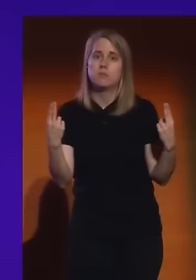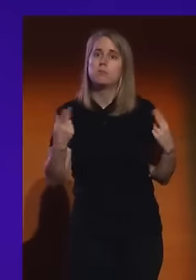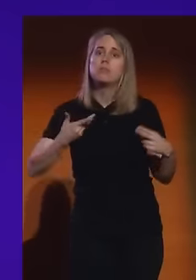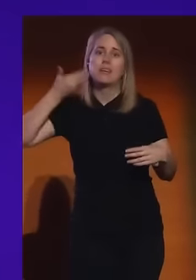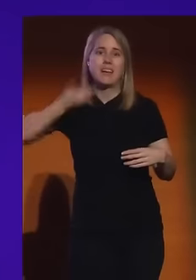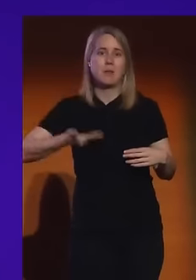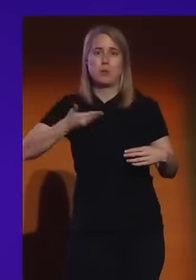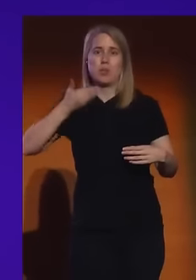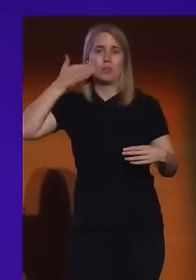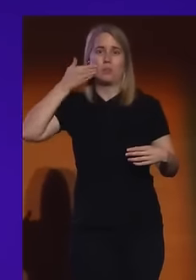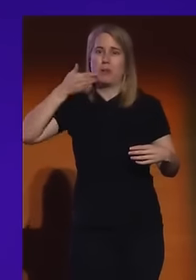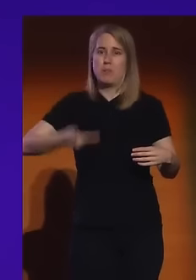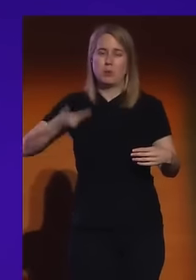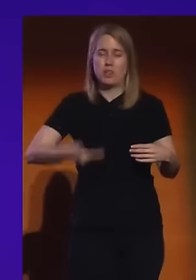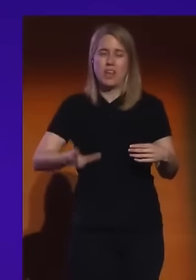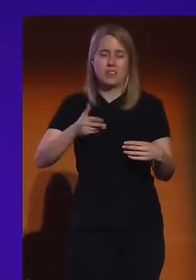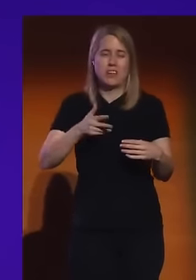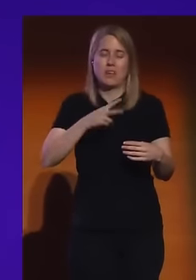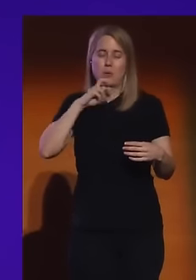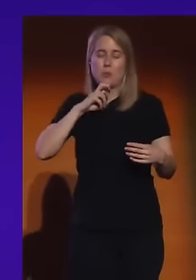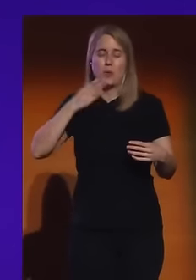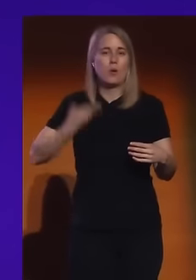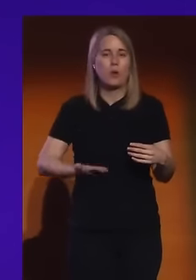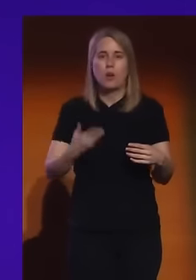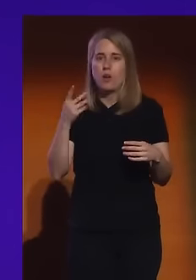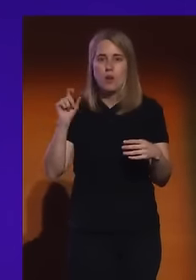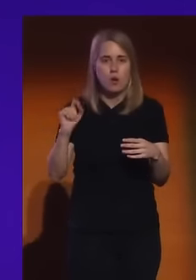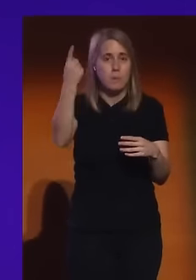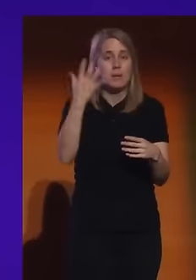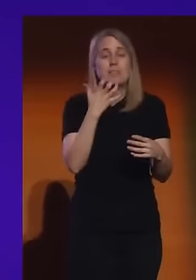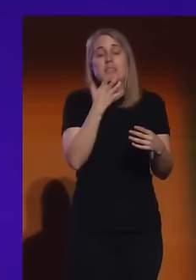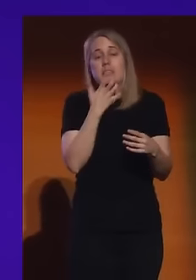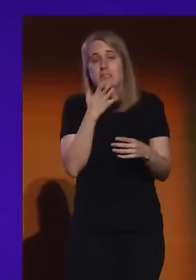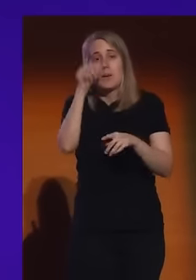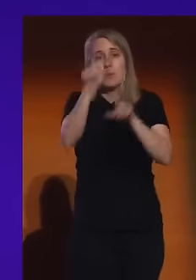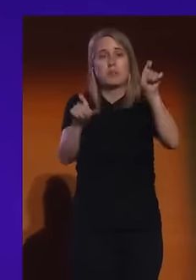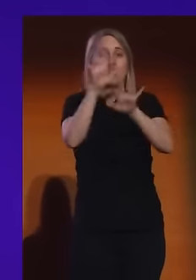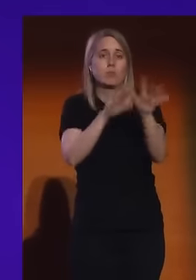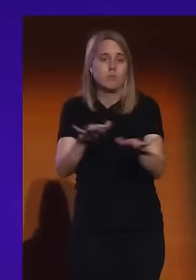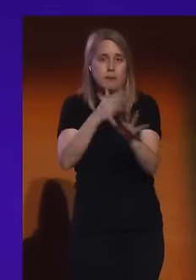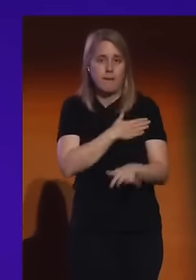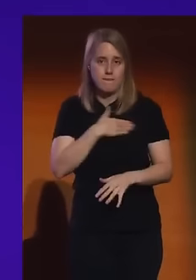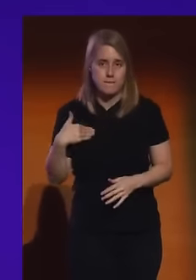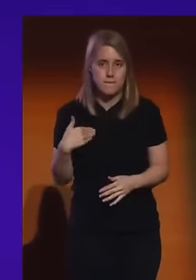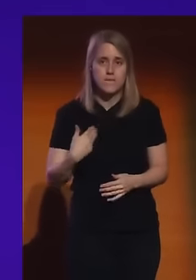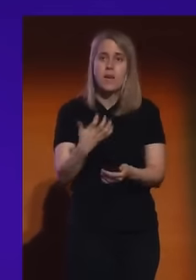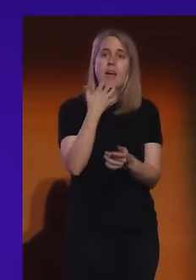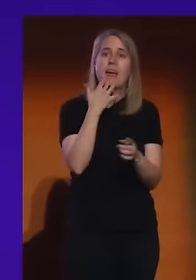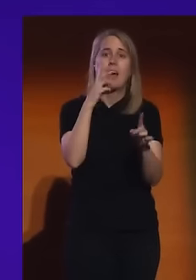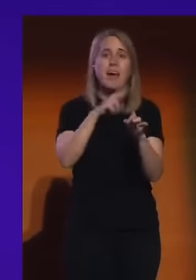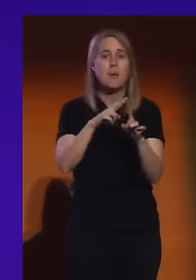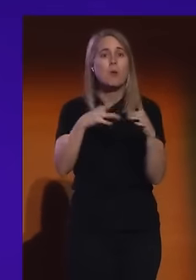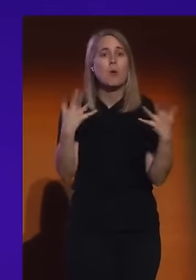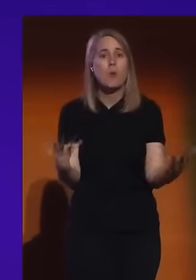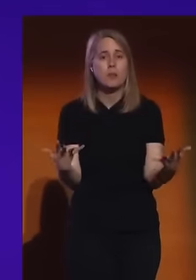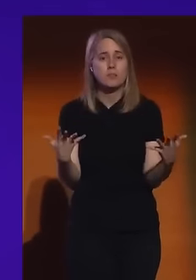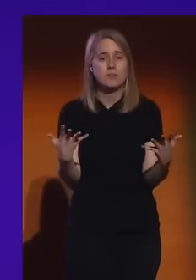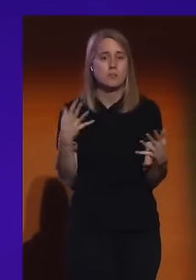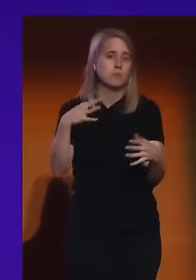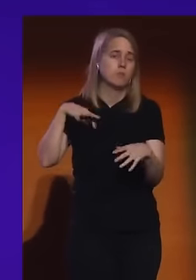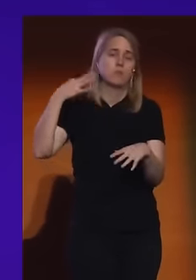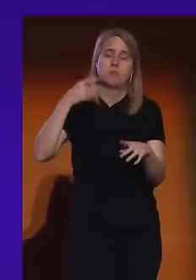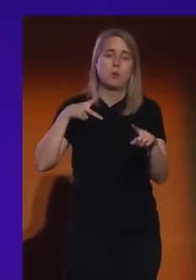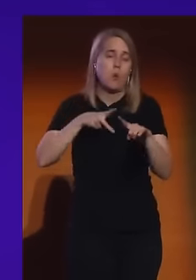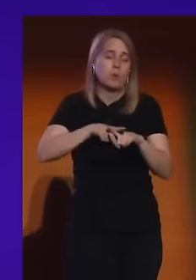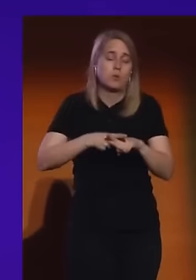imprescindible Si queremos seducir Y si queremos convencer a la gente El ejemplo es el único